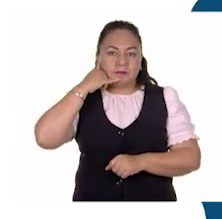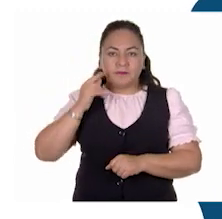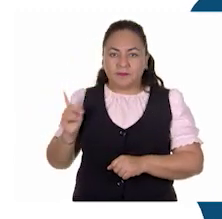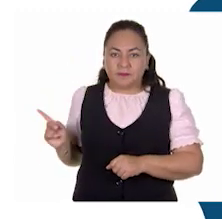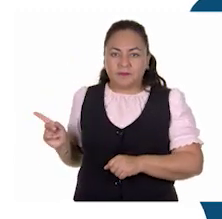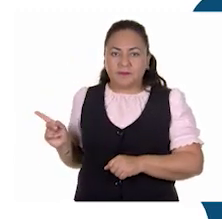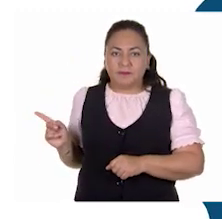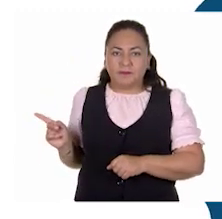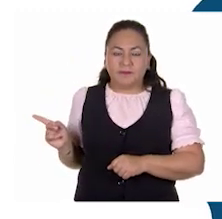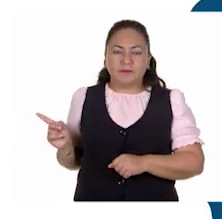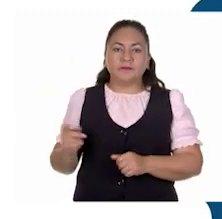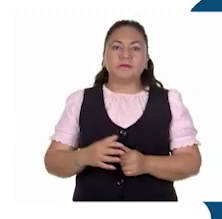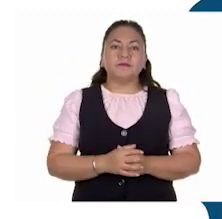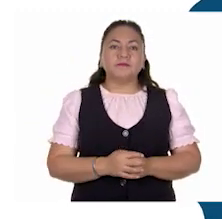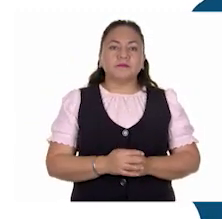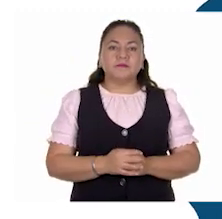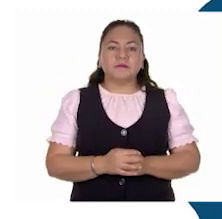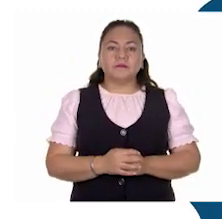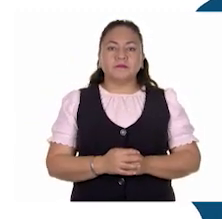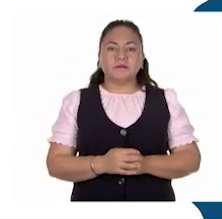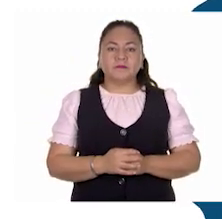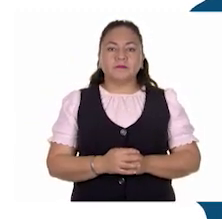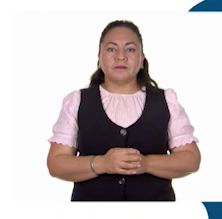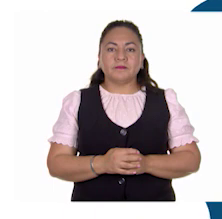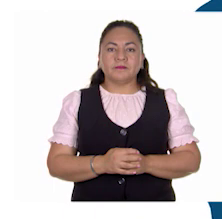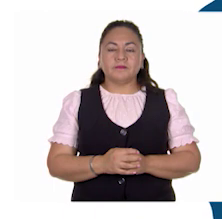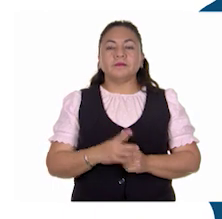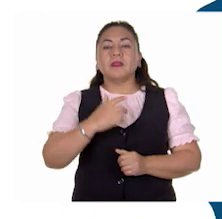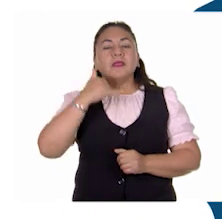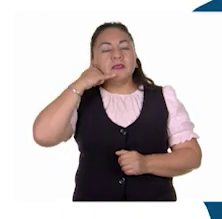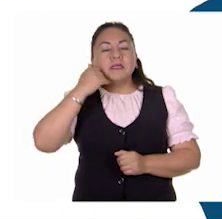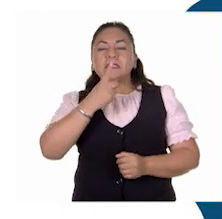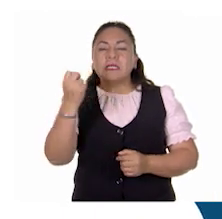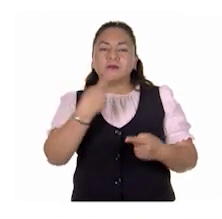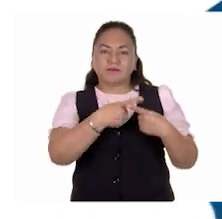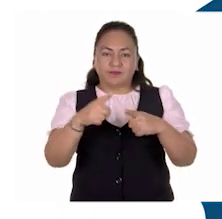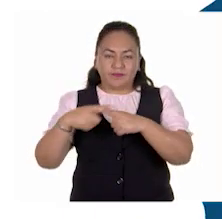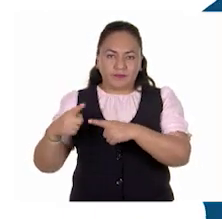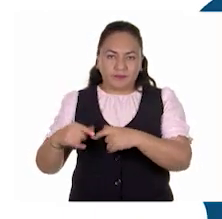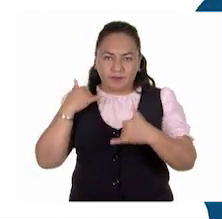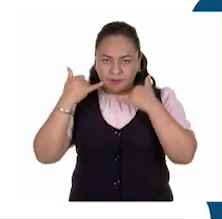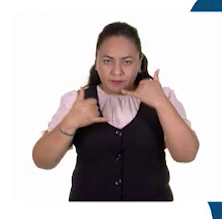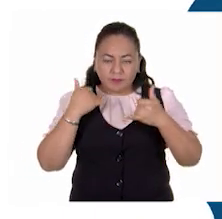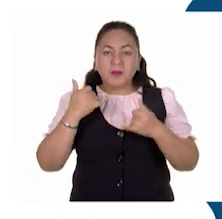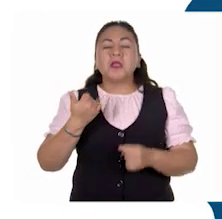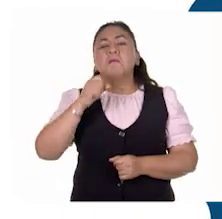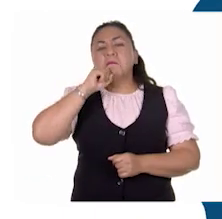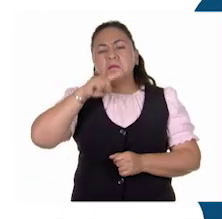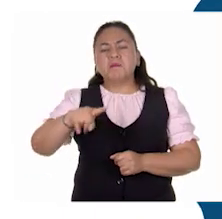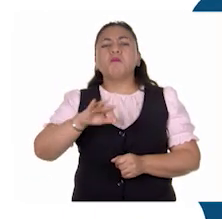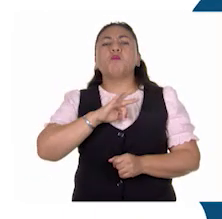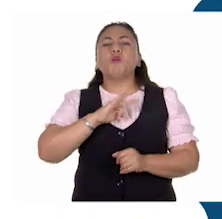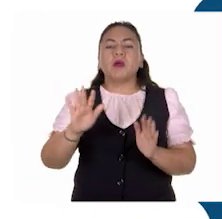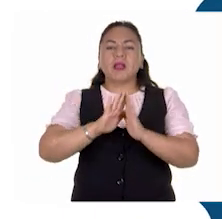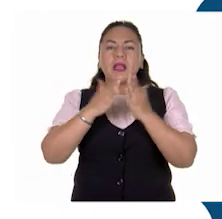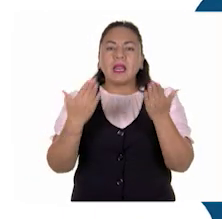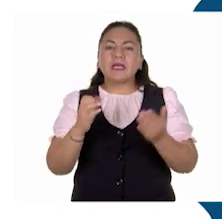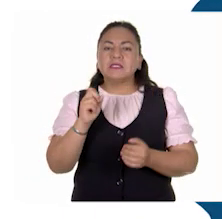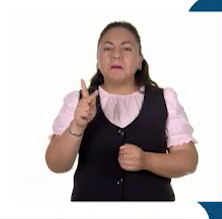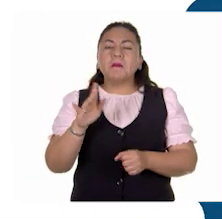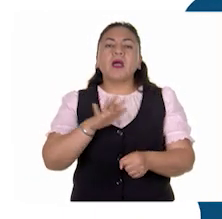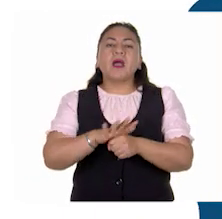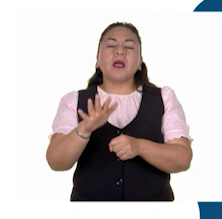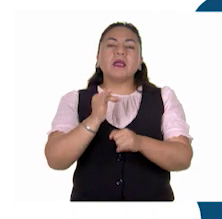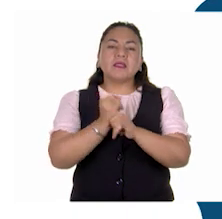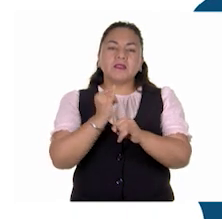55 41 72 04 13 con 100 líneas. También puedes encontrar los libros de texto en